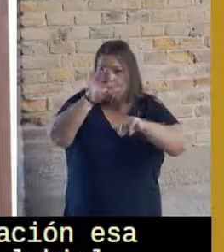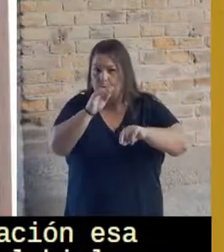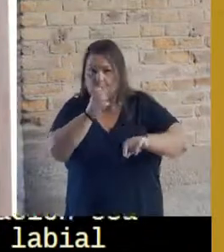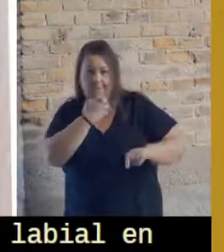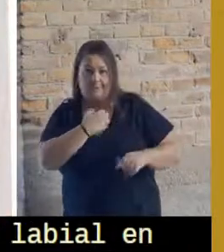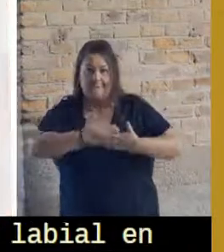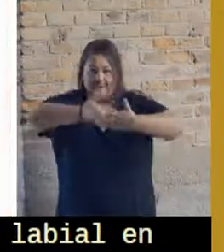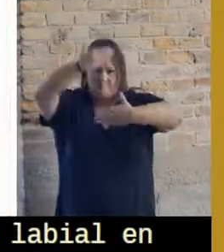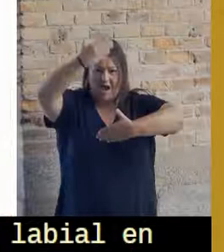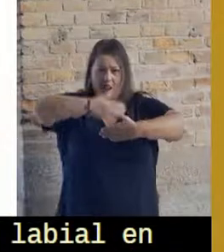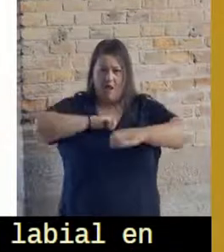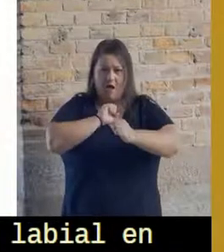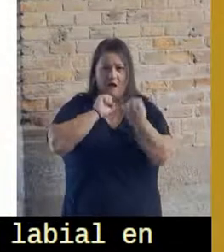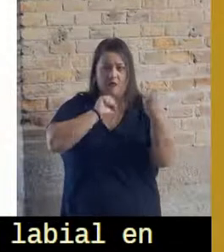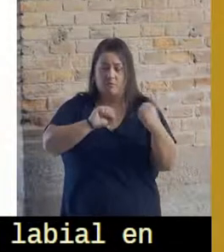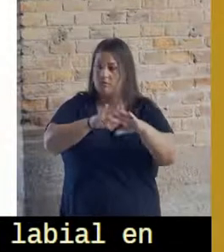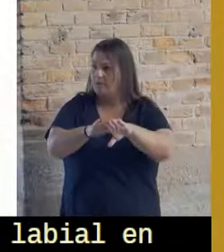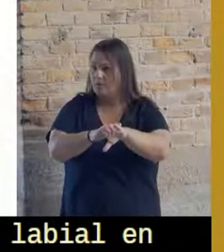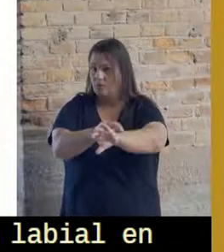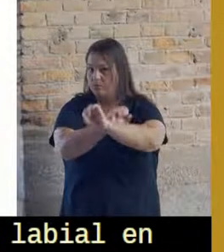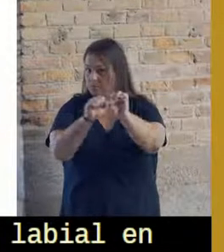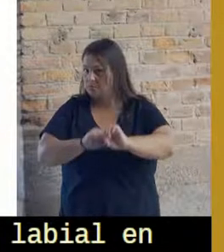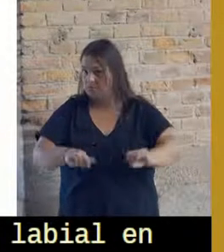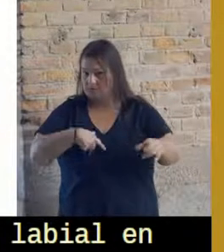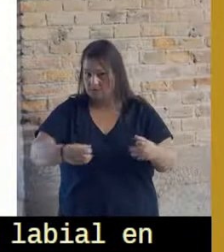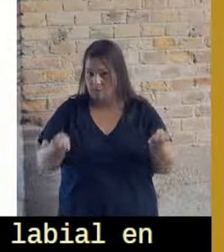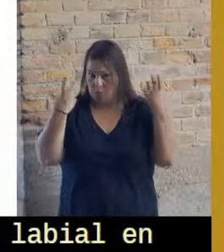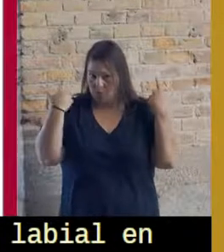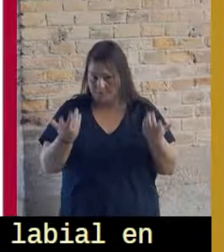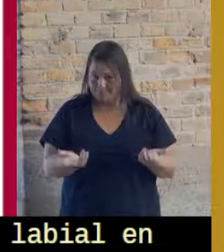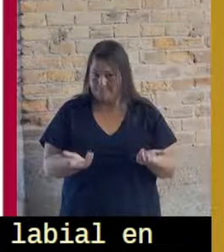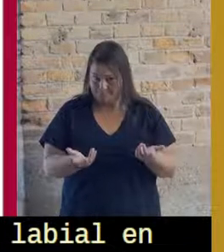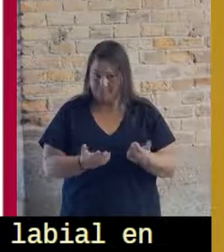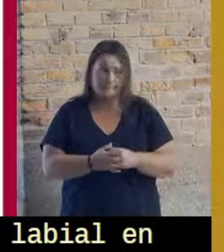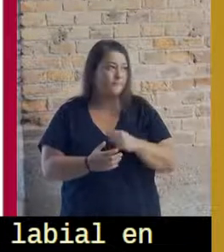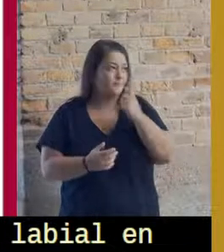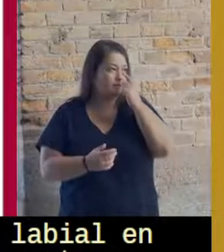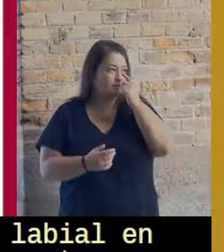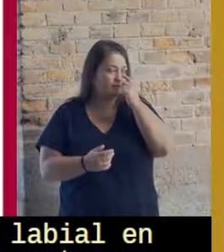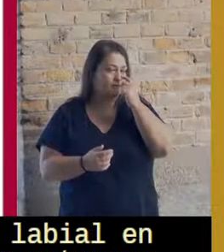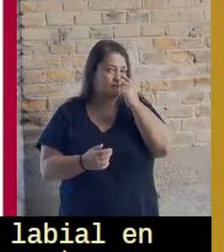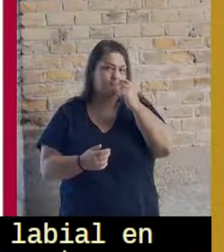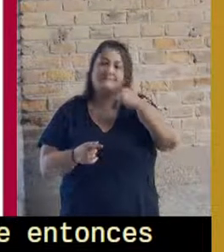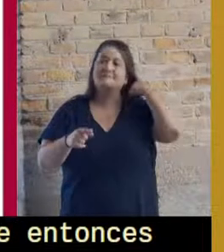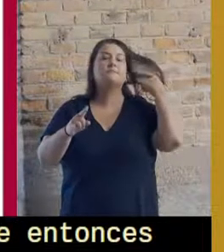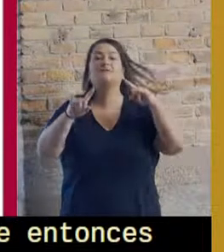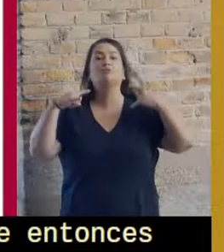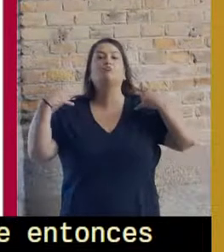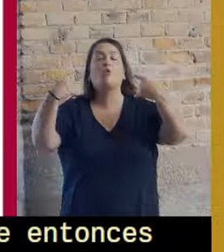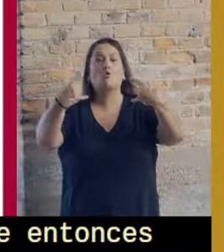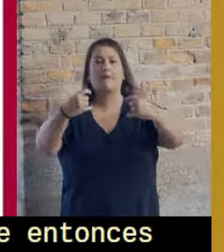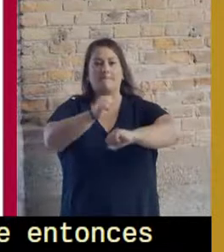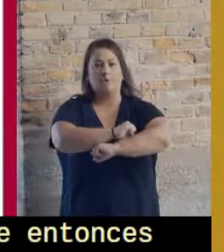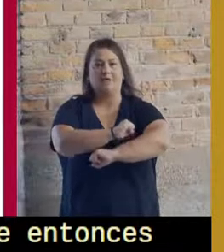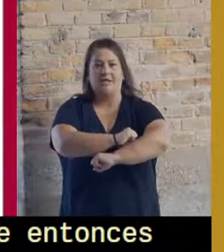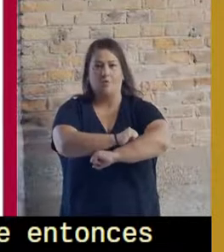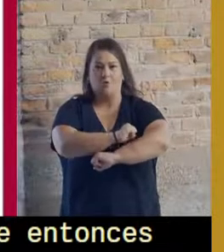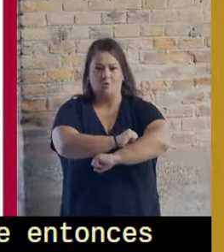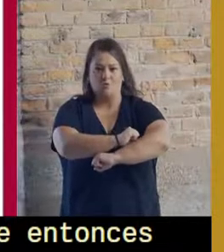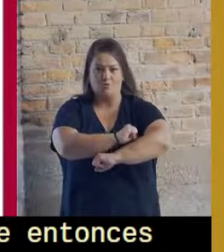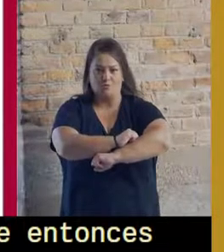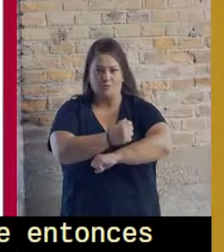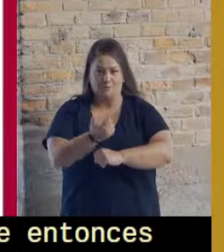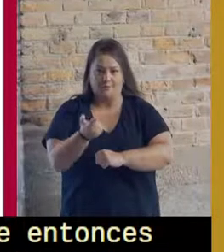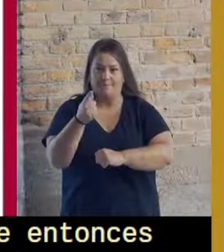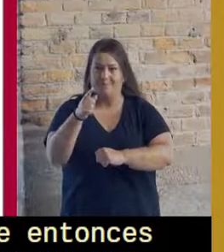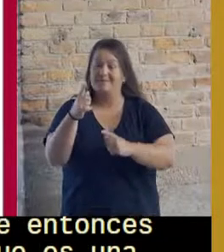tiene una mampara Hola no me voy a enterar De nada Vale entonces este es el bleo magnético de mostrador que es